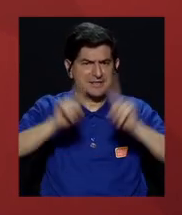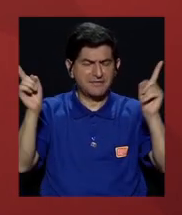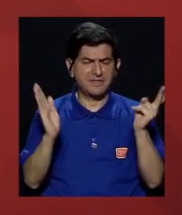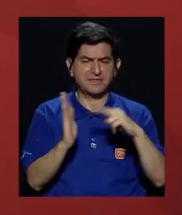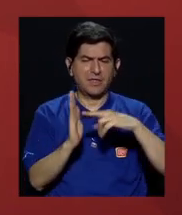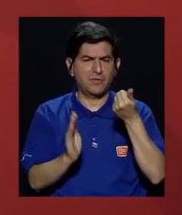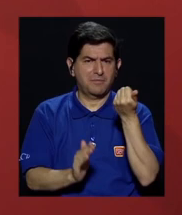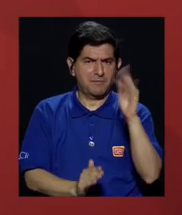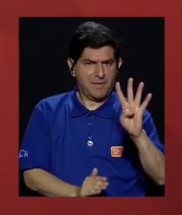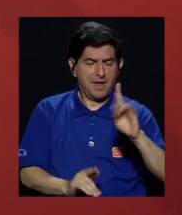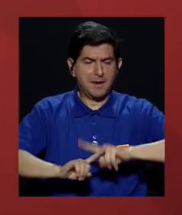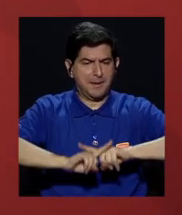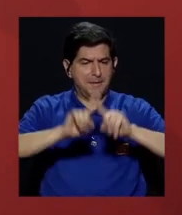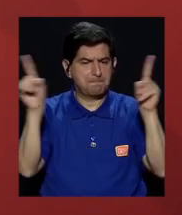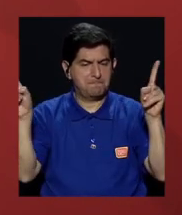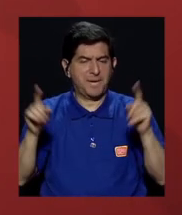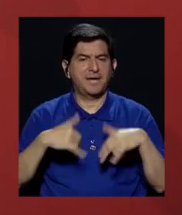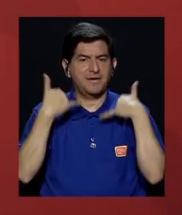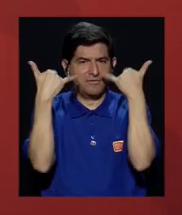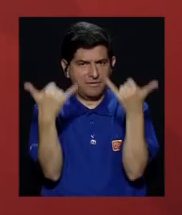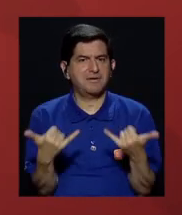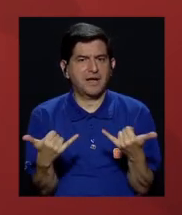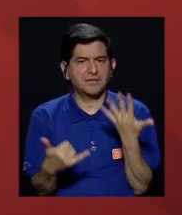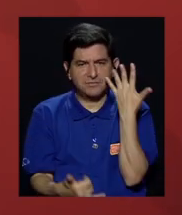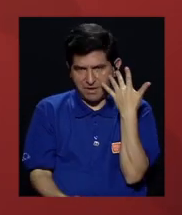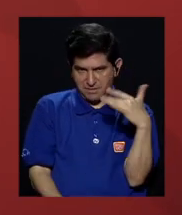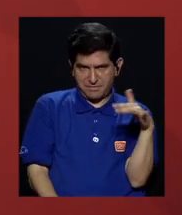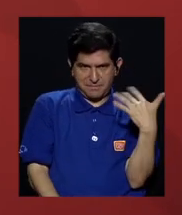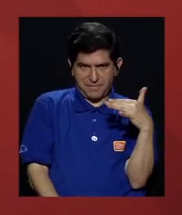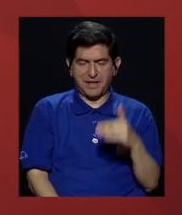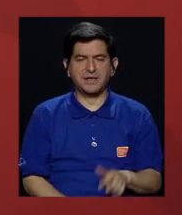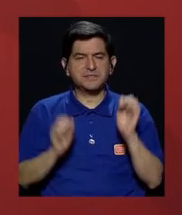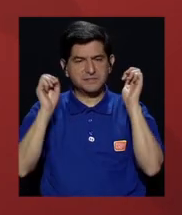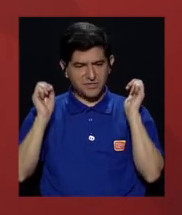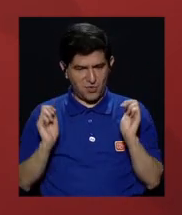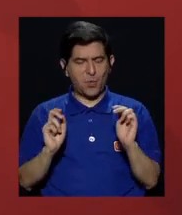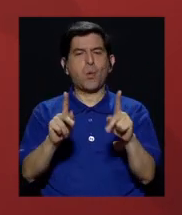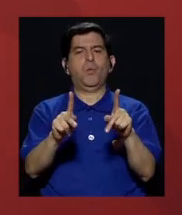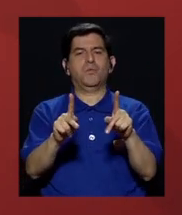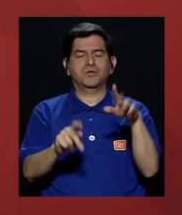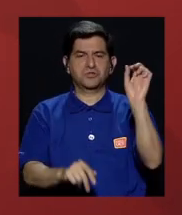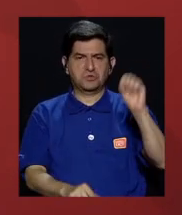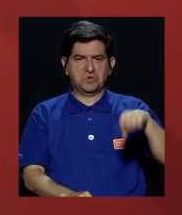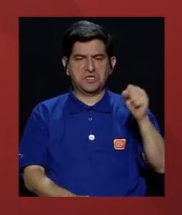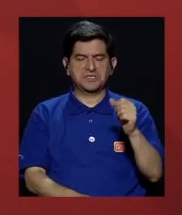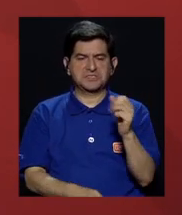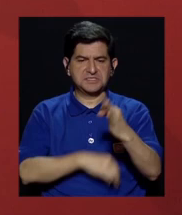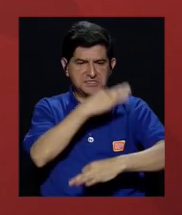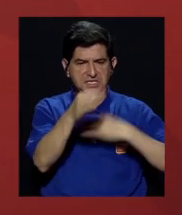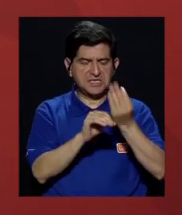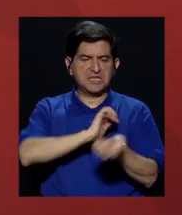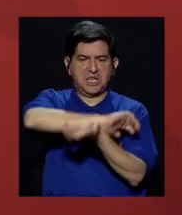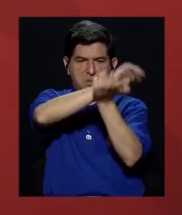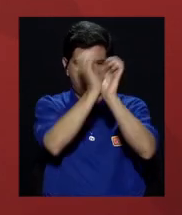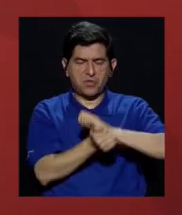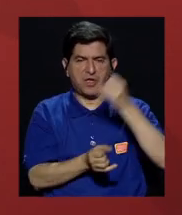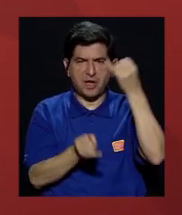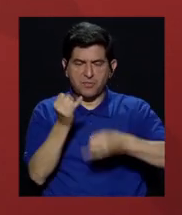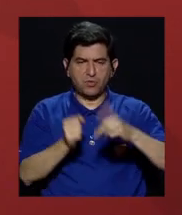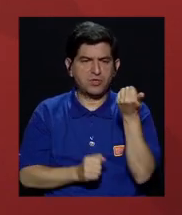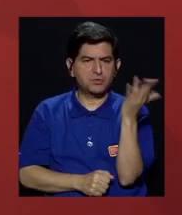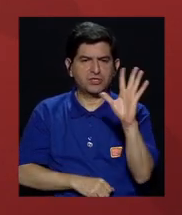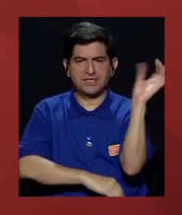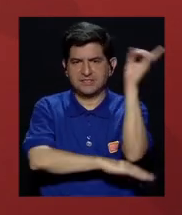del 2014 pero que en este caso pareciera que hay posibilidades de algún tipo de cambio en los